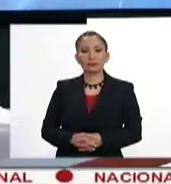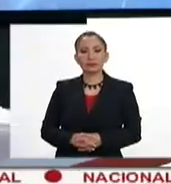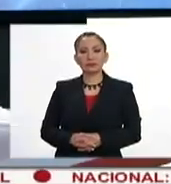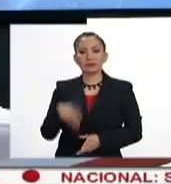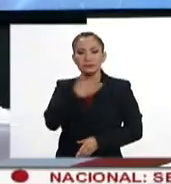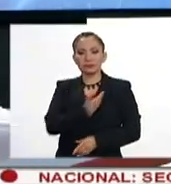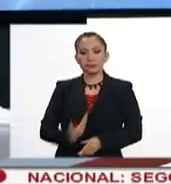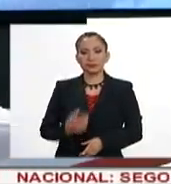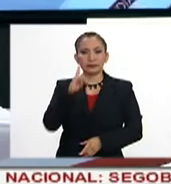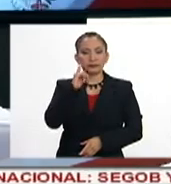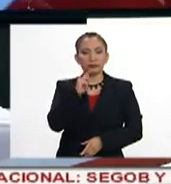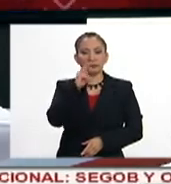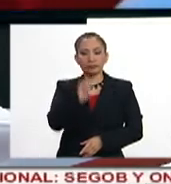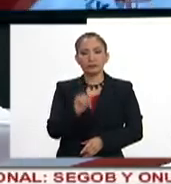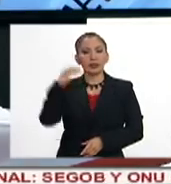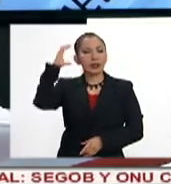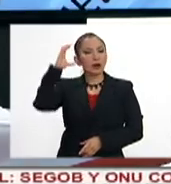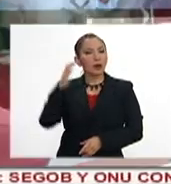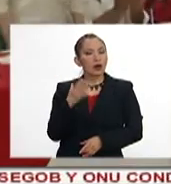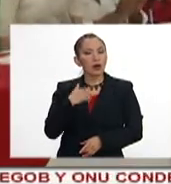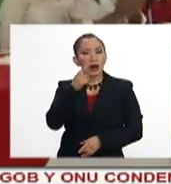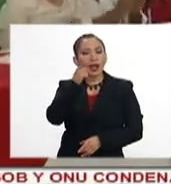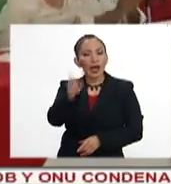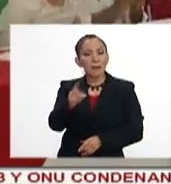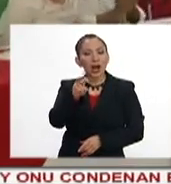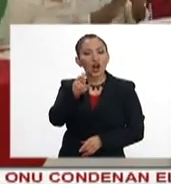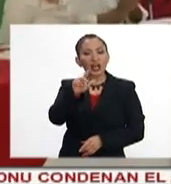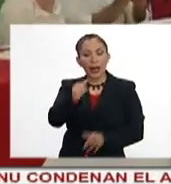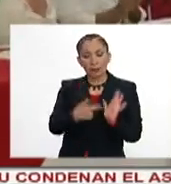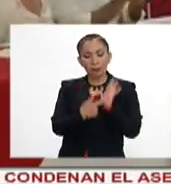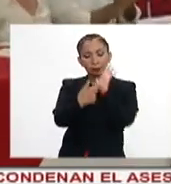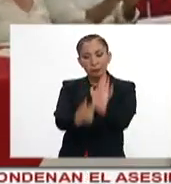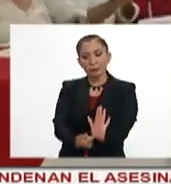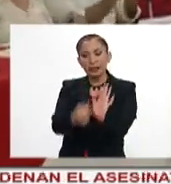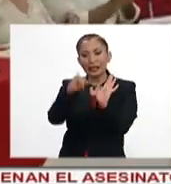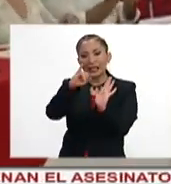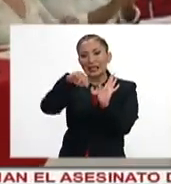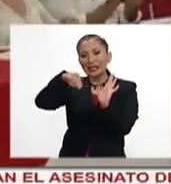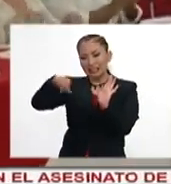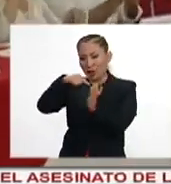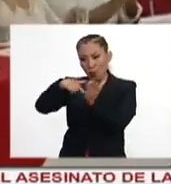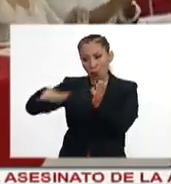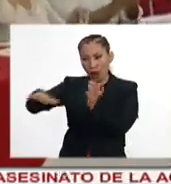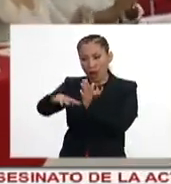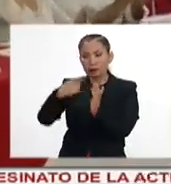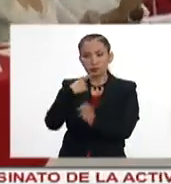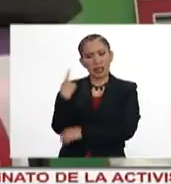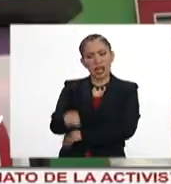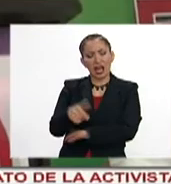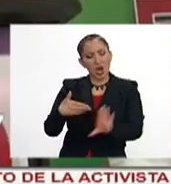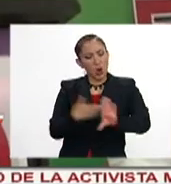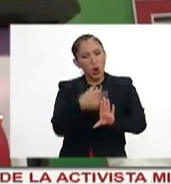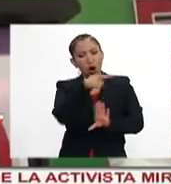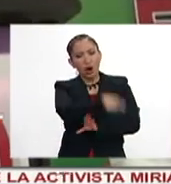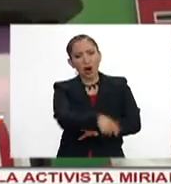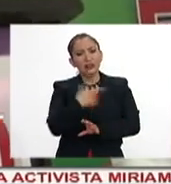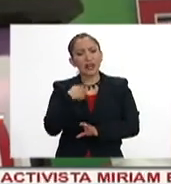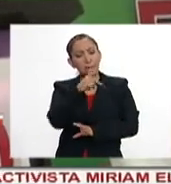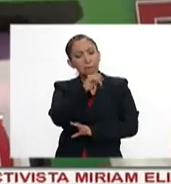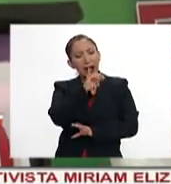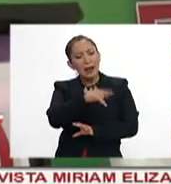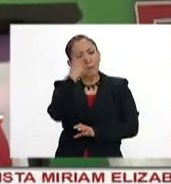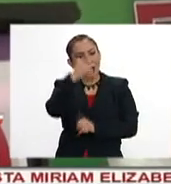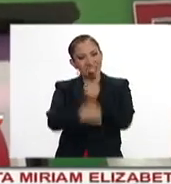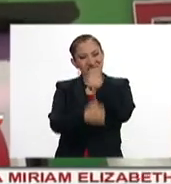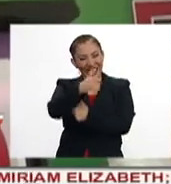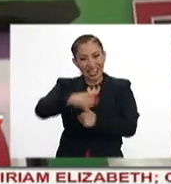La presidenta del PRI en Coahuila, Verónica Martínez García, presentó ante el Instituto Electoral Local una queja en contra del candidato del PAN a la